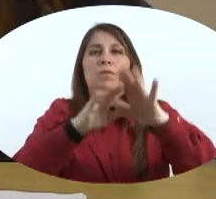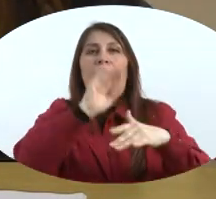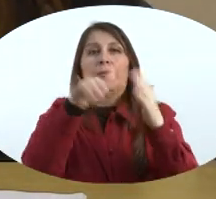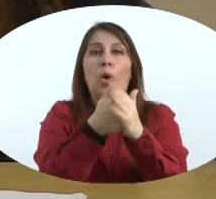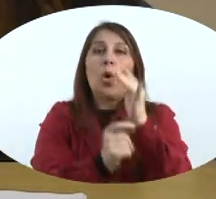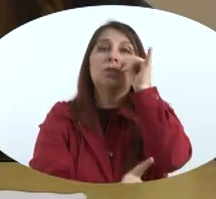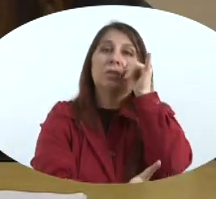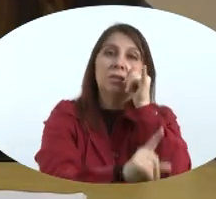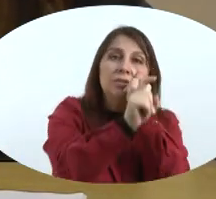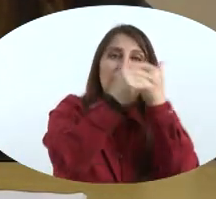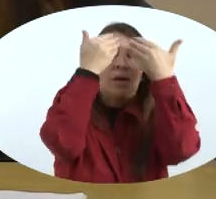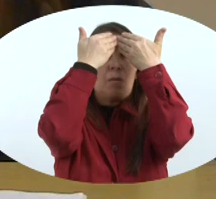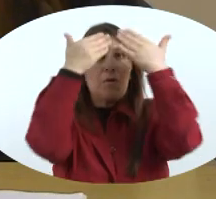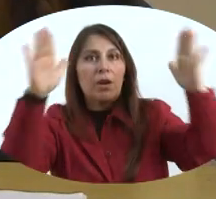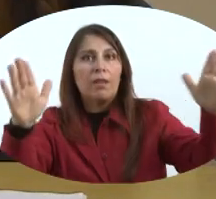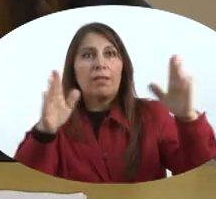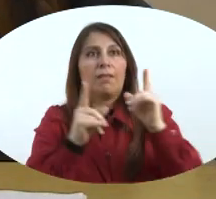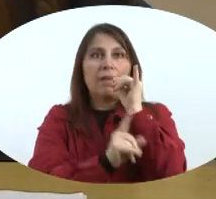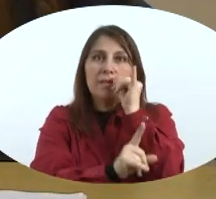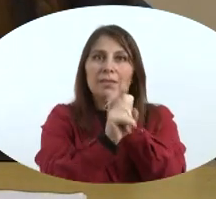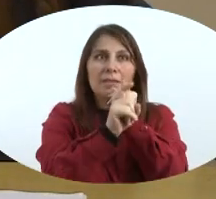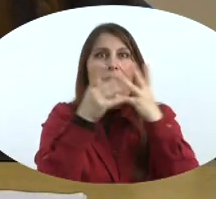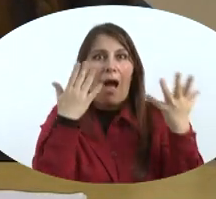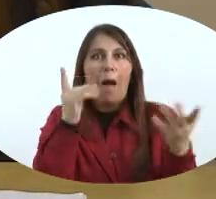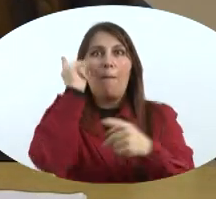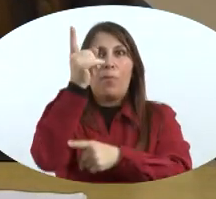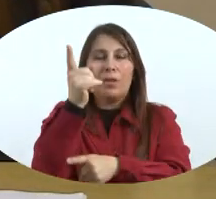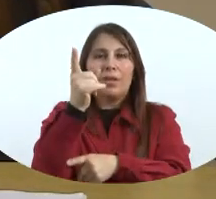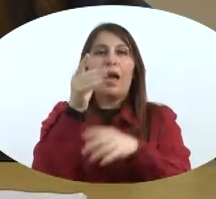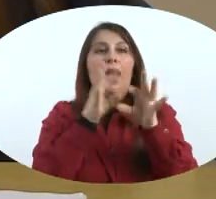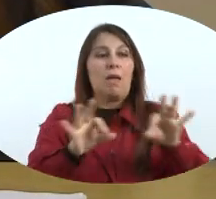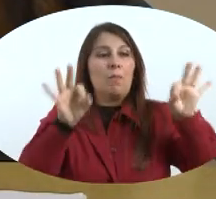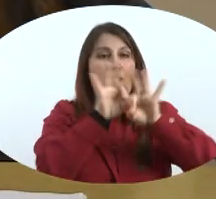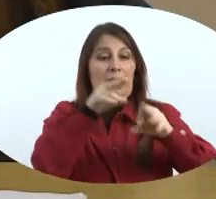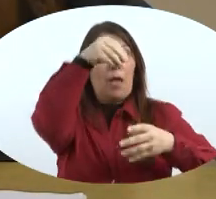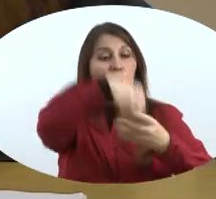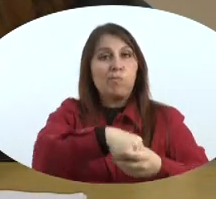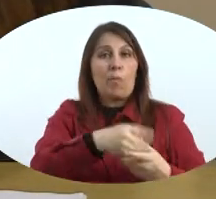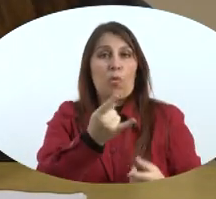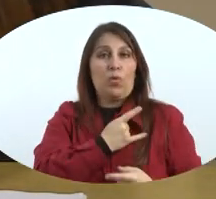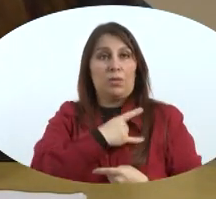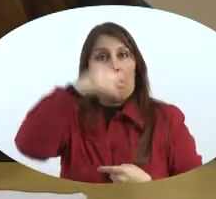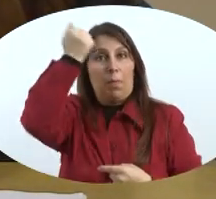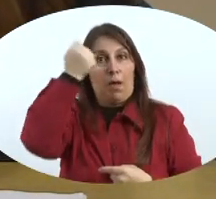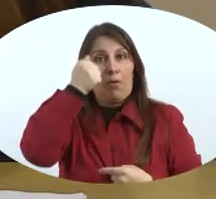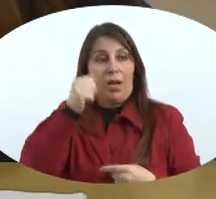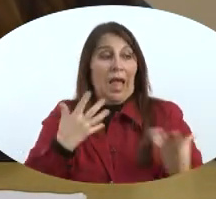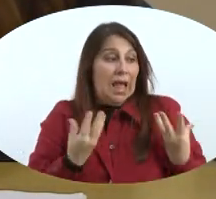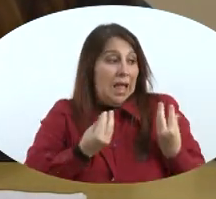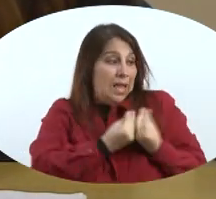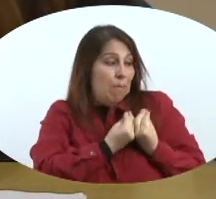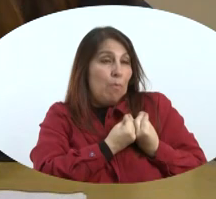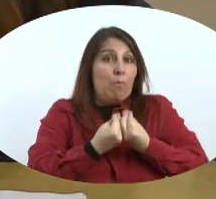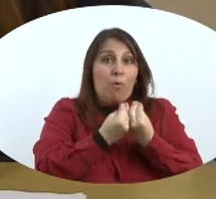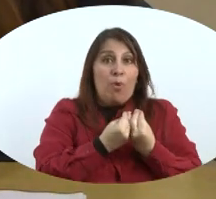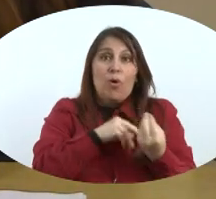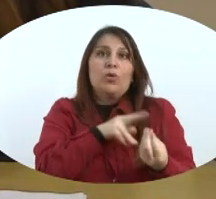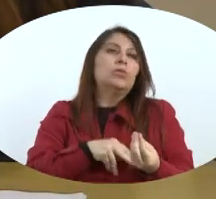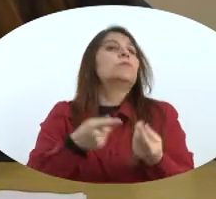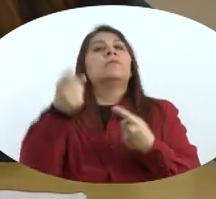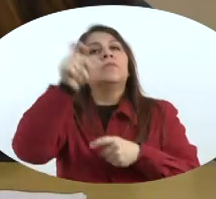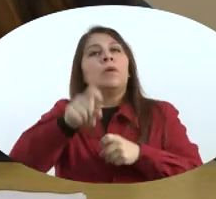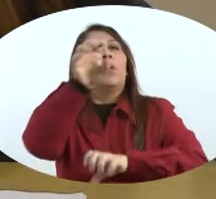democrática es una bandera que nosotros desde vamos upm desde este equipo que conformamos pretendemos defender en los